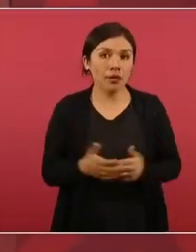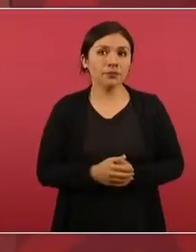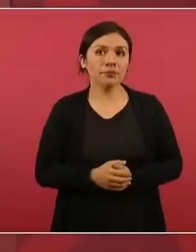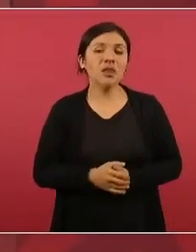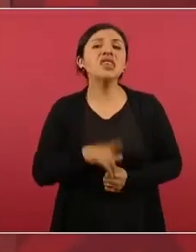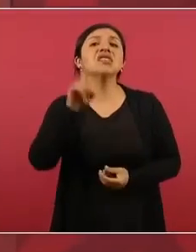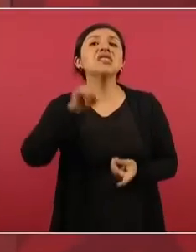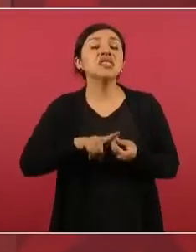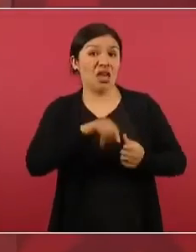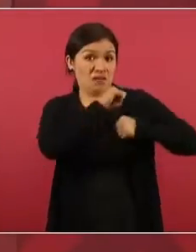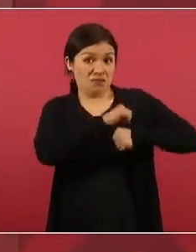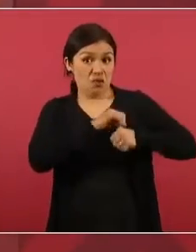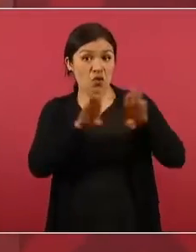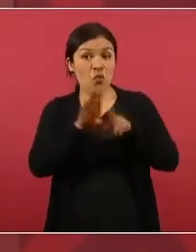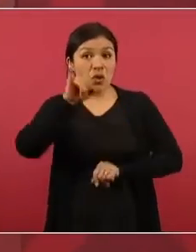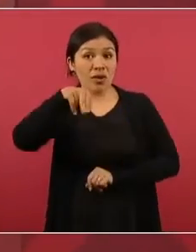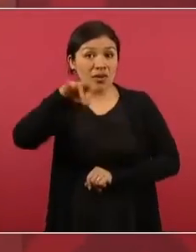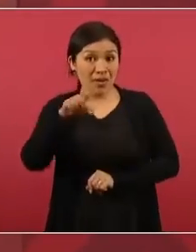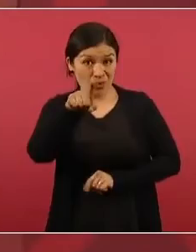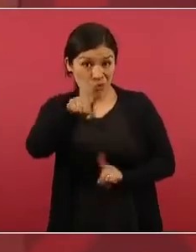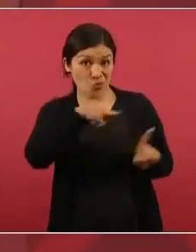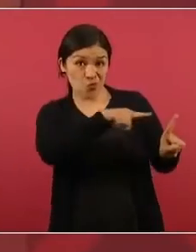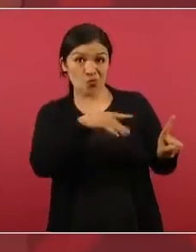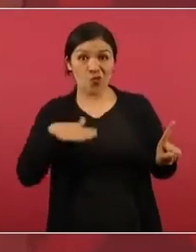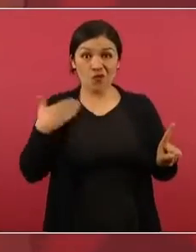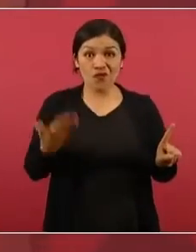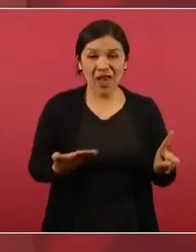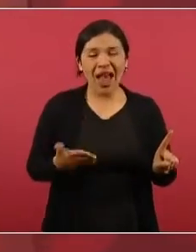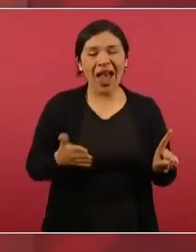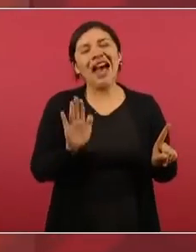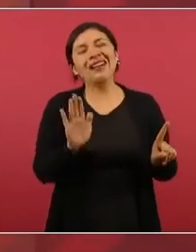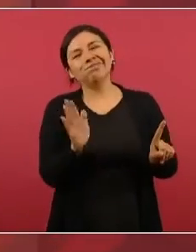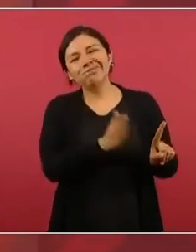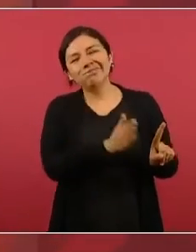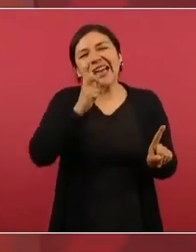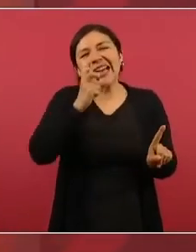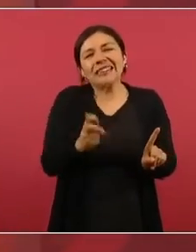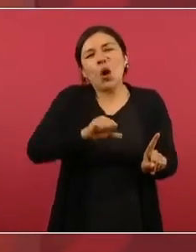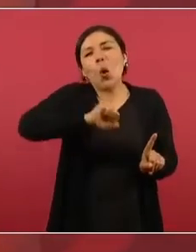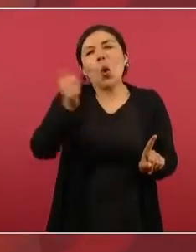el INE, que seguramente usted no confía en ellos. Ese es otro asunto, digo, ya.